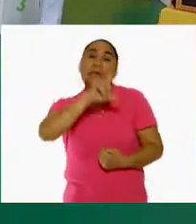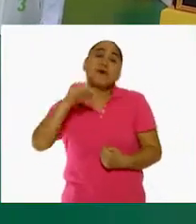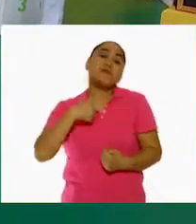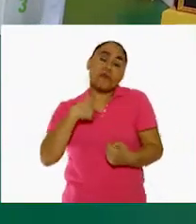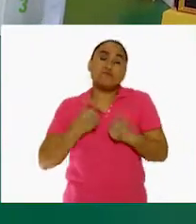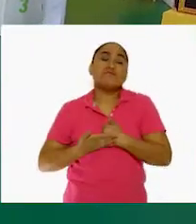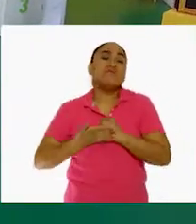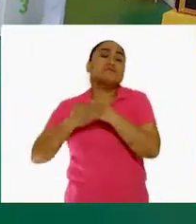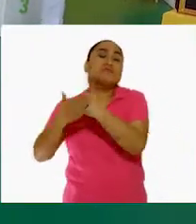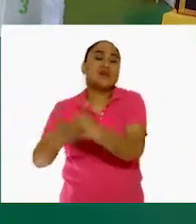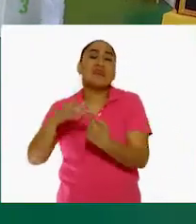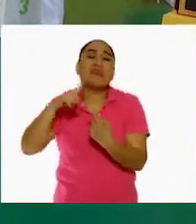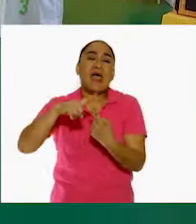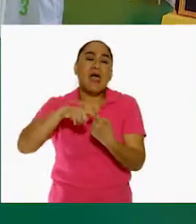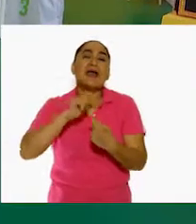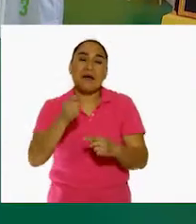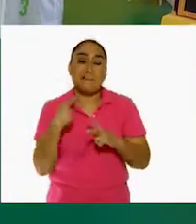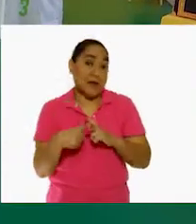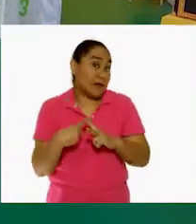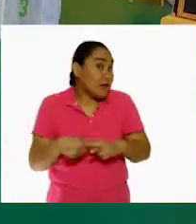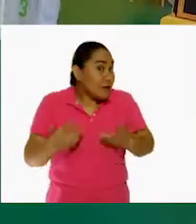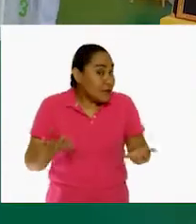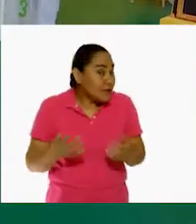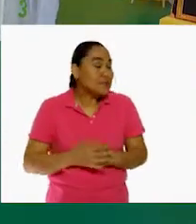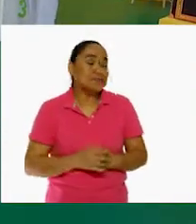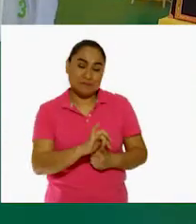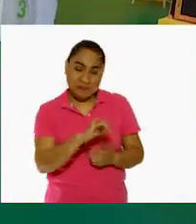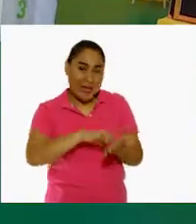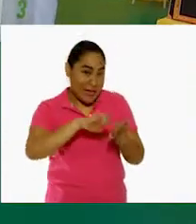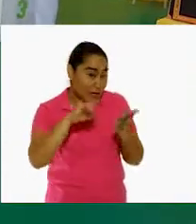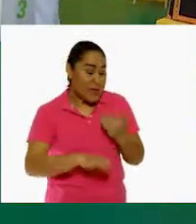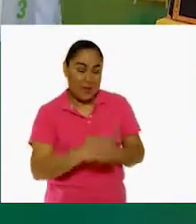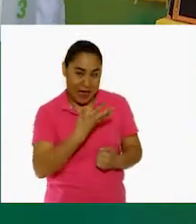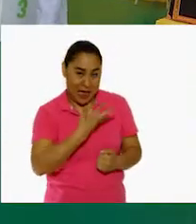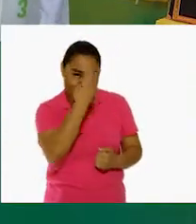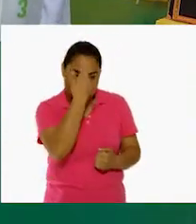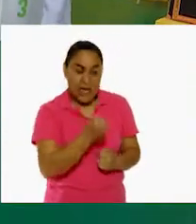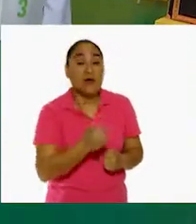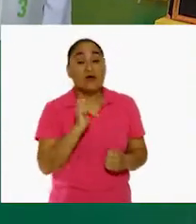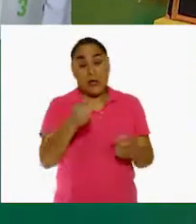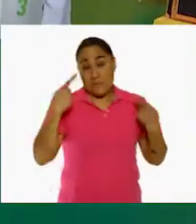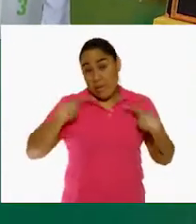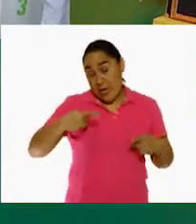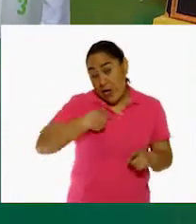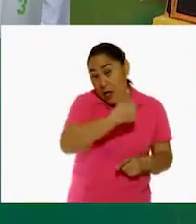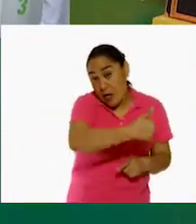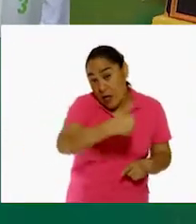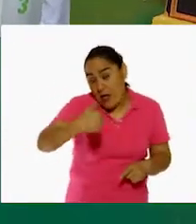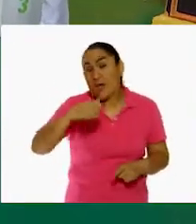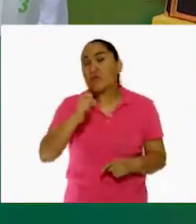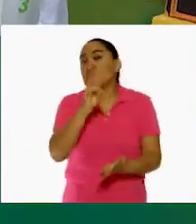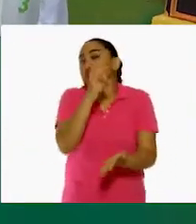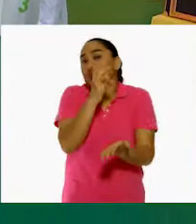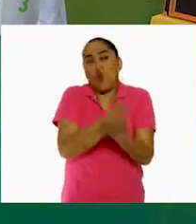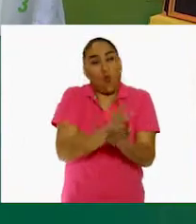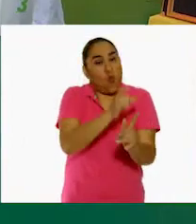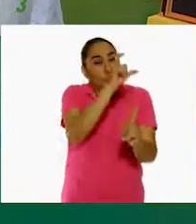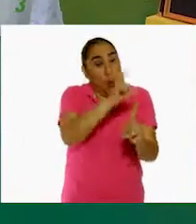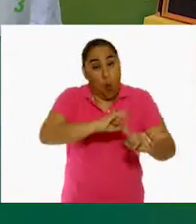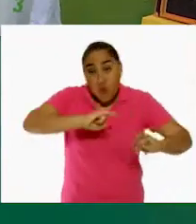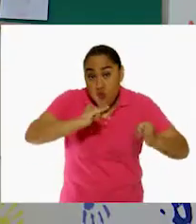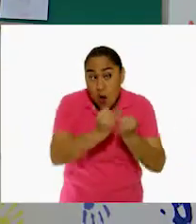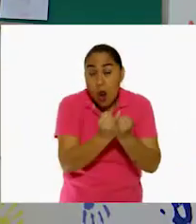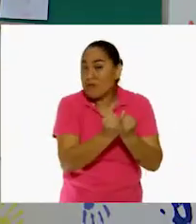ayudo, pues, con las tareas de matemáticas. Excelente ejemplo, Gloria. Cada persona es única, irrepetible,